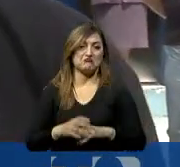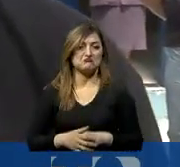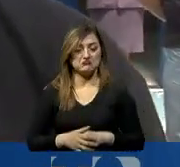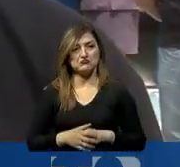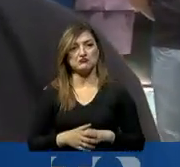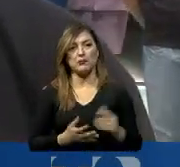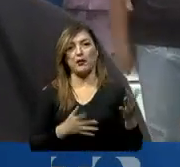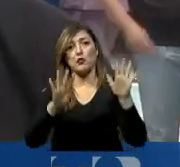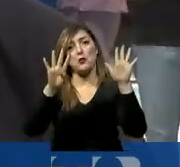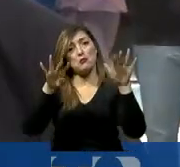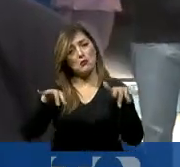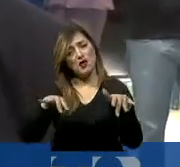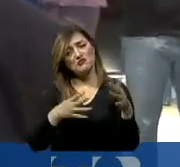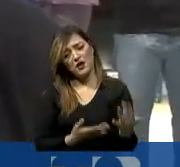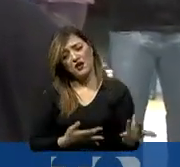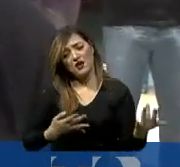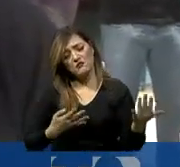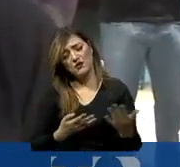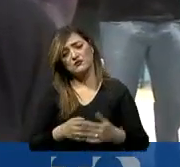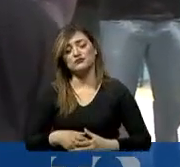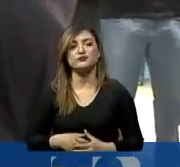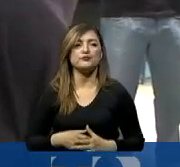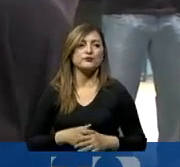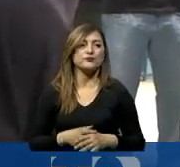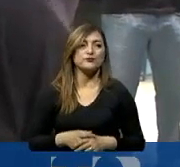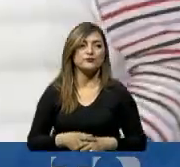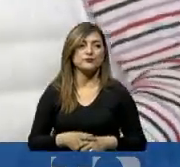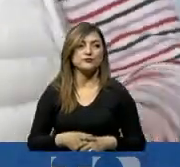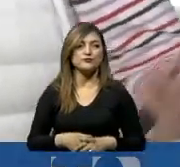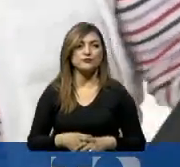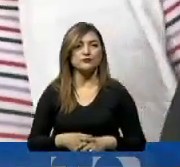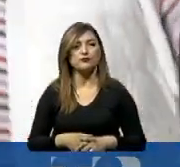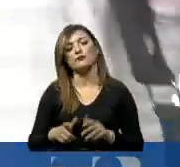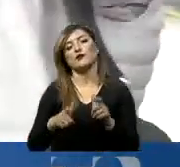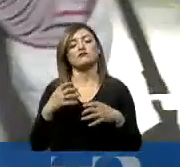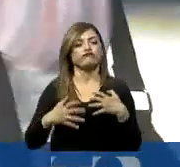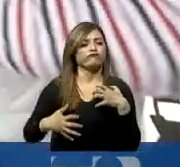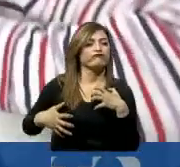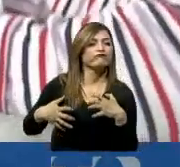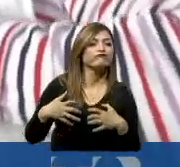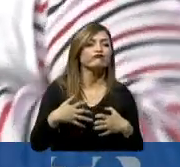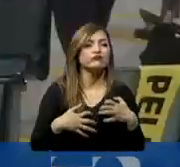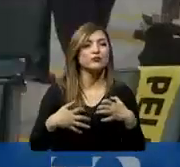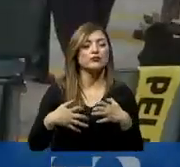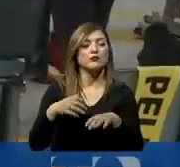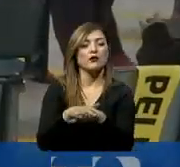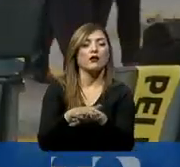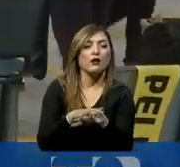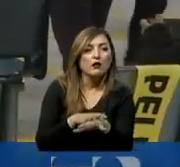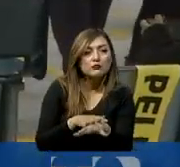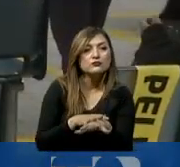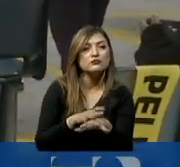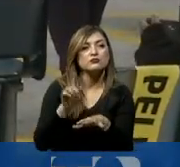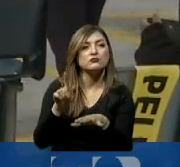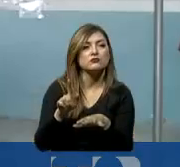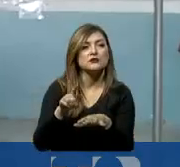unos 9 meses que estábamos en busca ya prácticamente de que nos entreguen la placa. Otros indignados indican que además de las demoras existe una